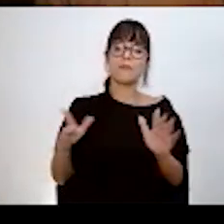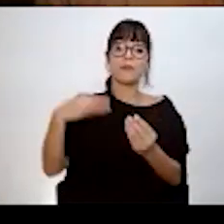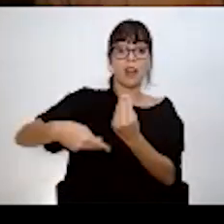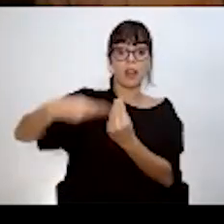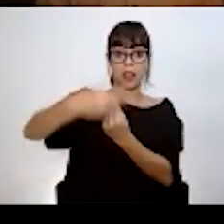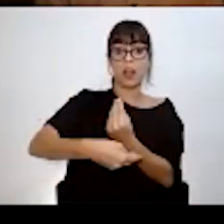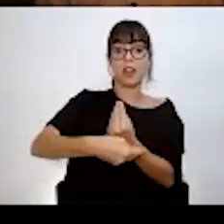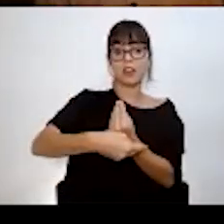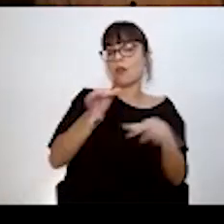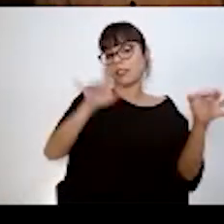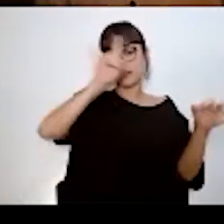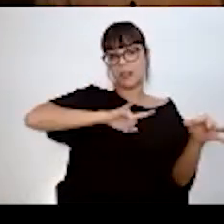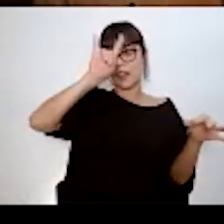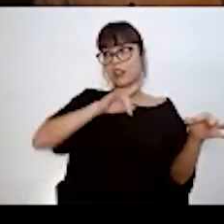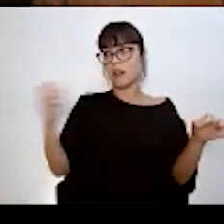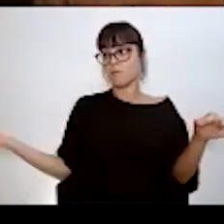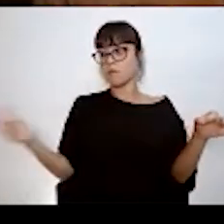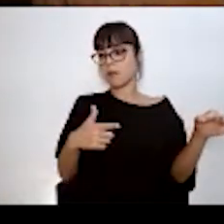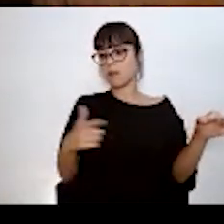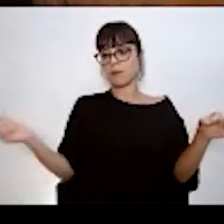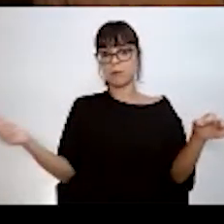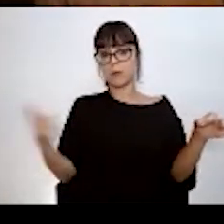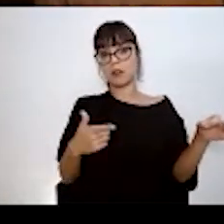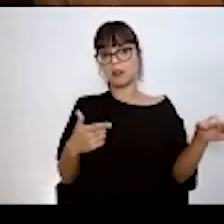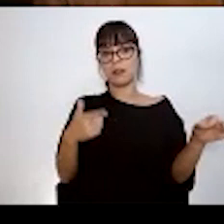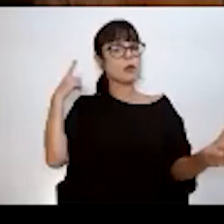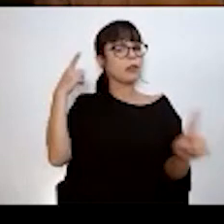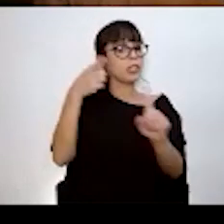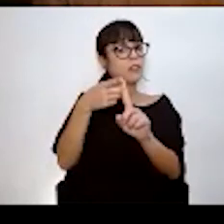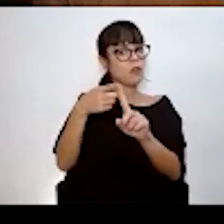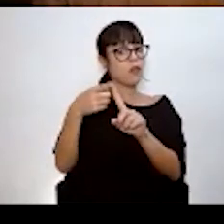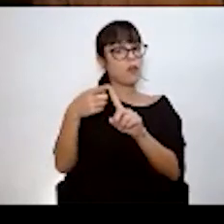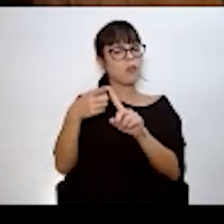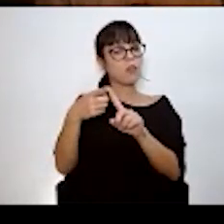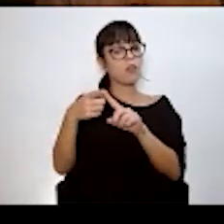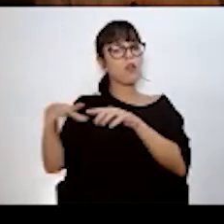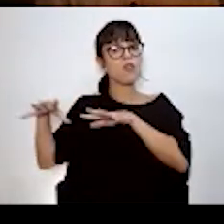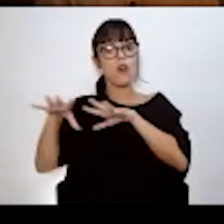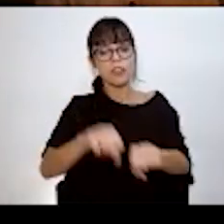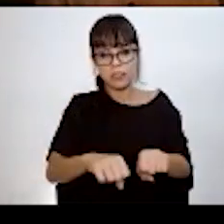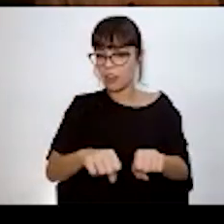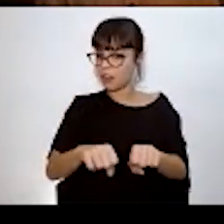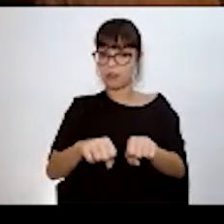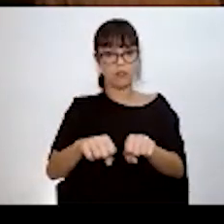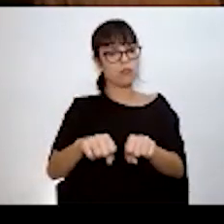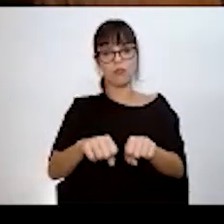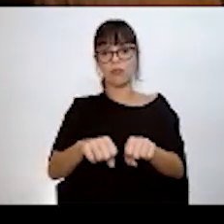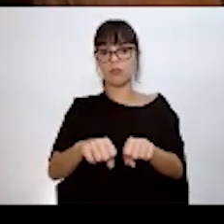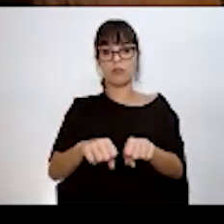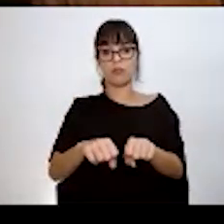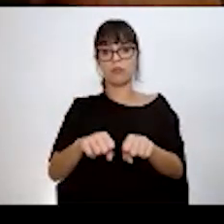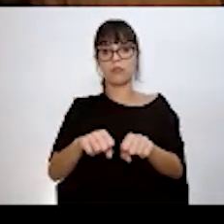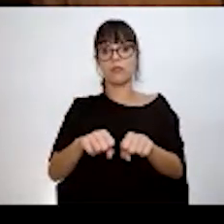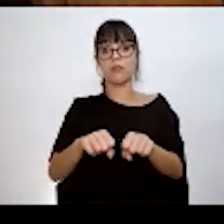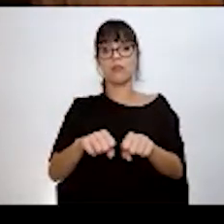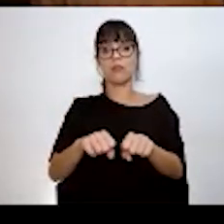del archipiélago como un proceso de conquista, como un proceso de oleada. Yo creo que deberíamos descartar ese término cuando hablamos de